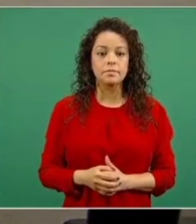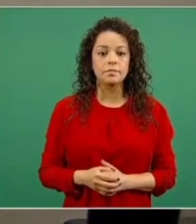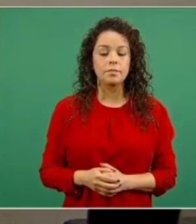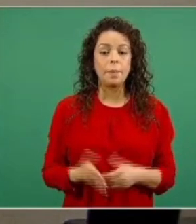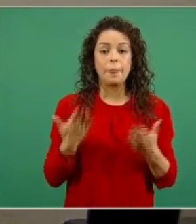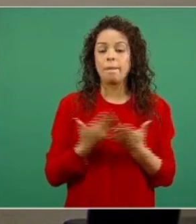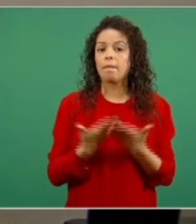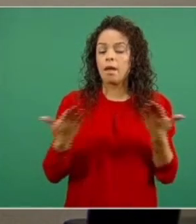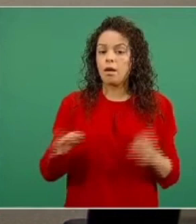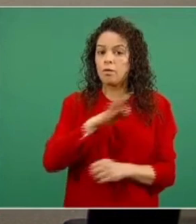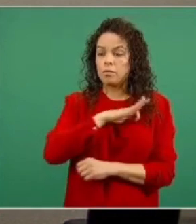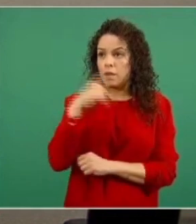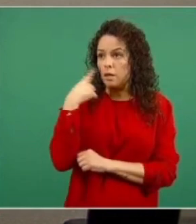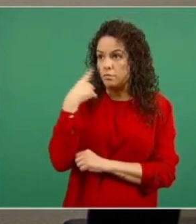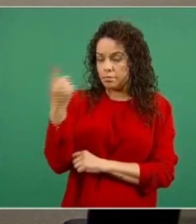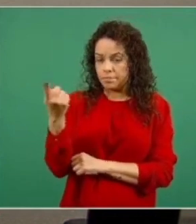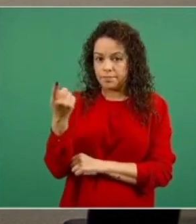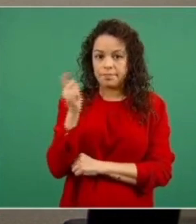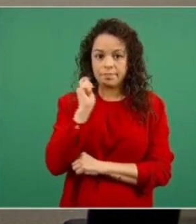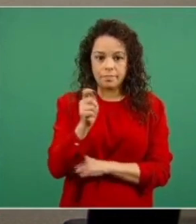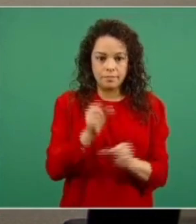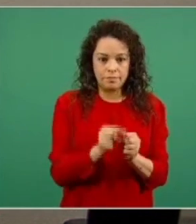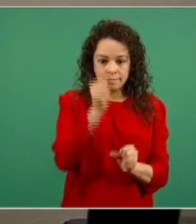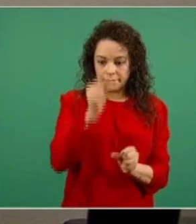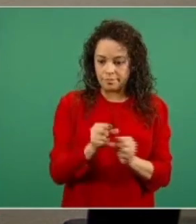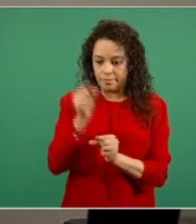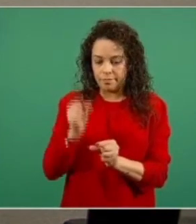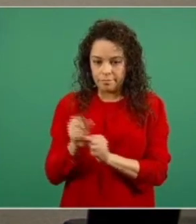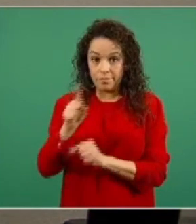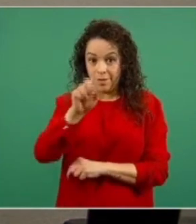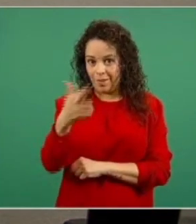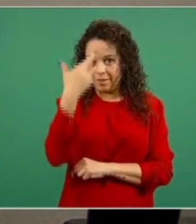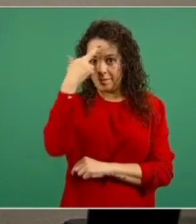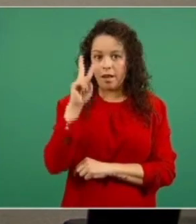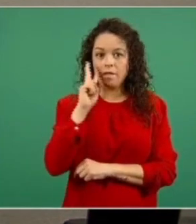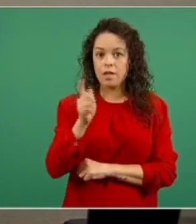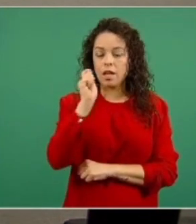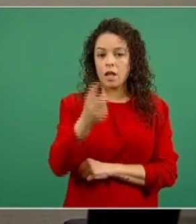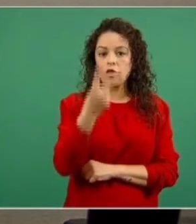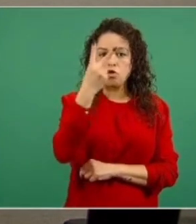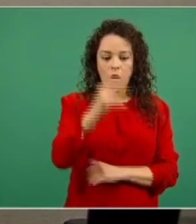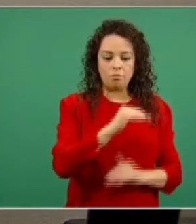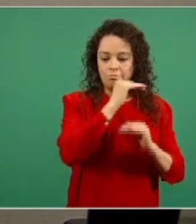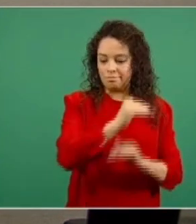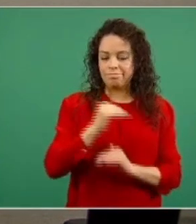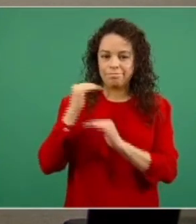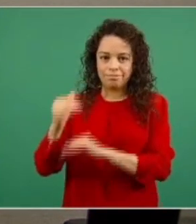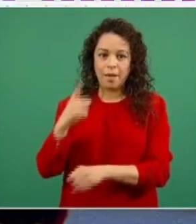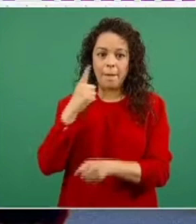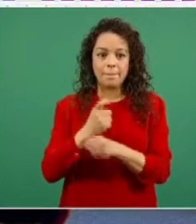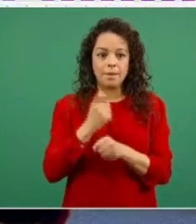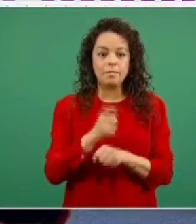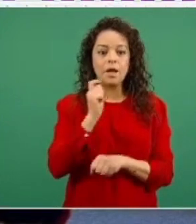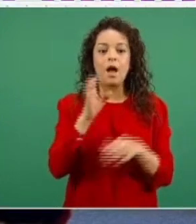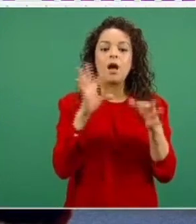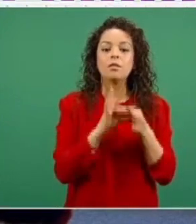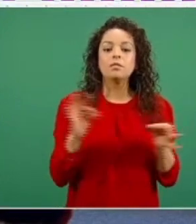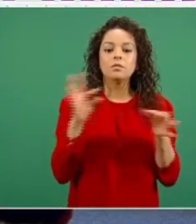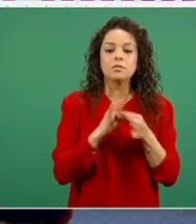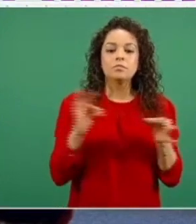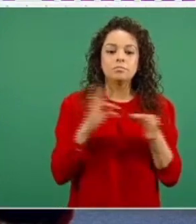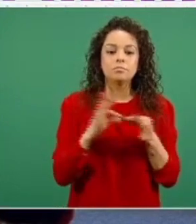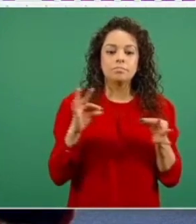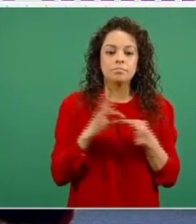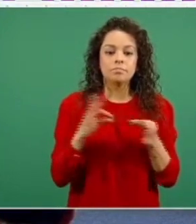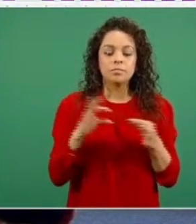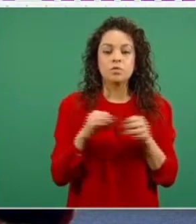Ahora vemos el siguiente. Acuérdense que estamos viendo estos 2 bloques. Primero, la descripción de